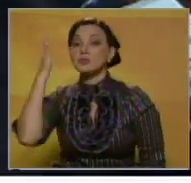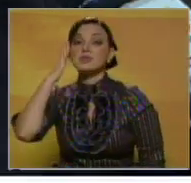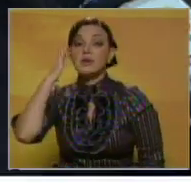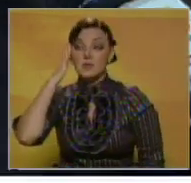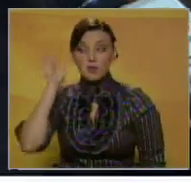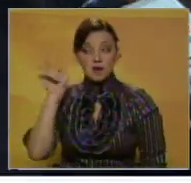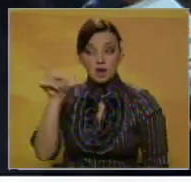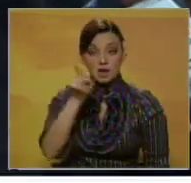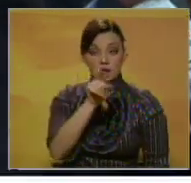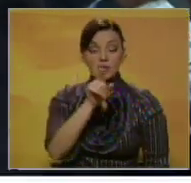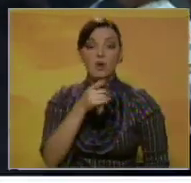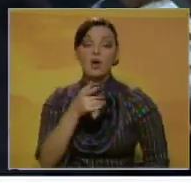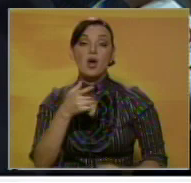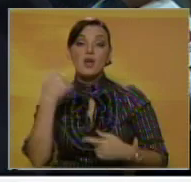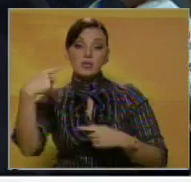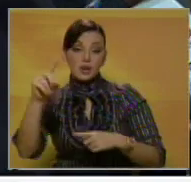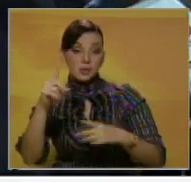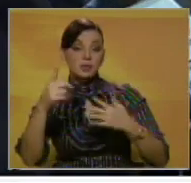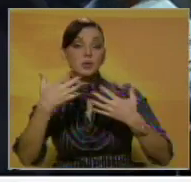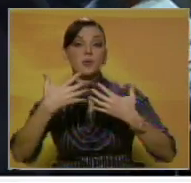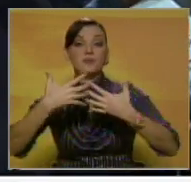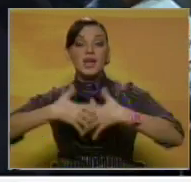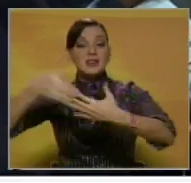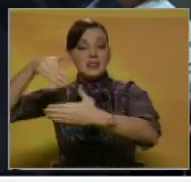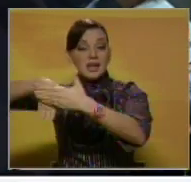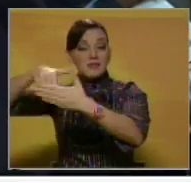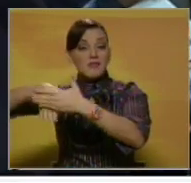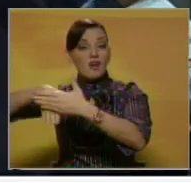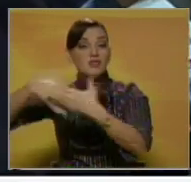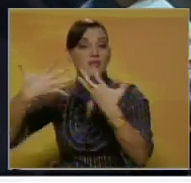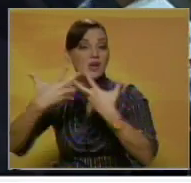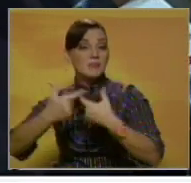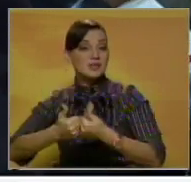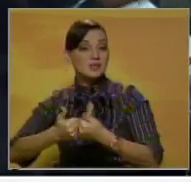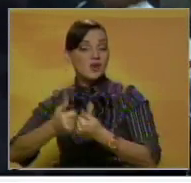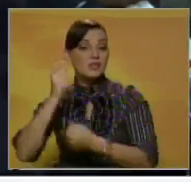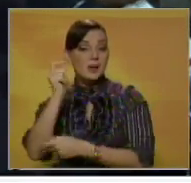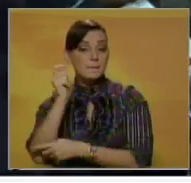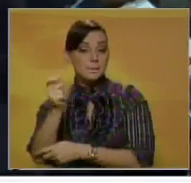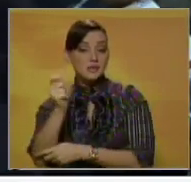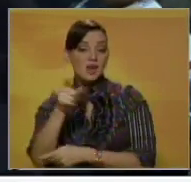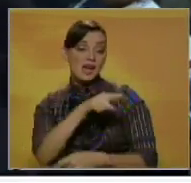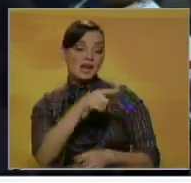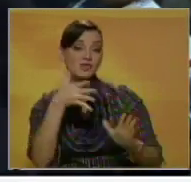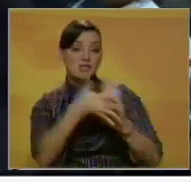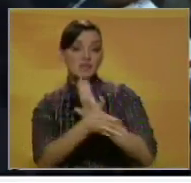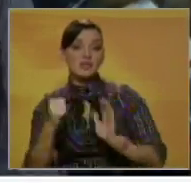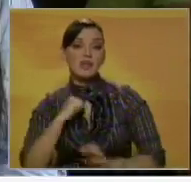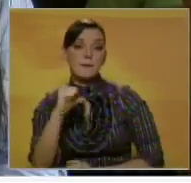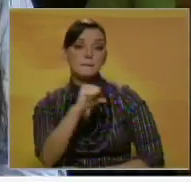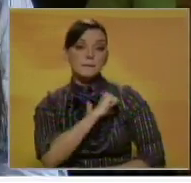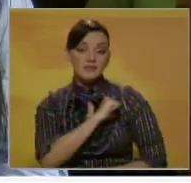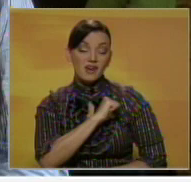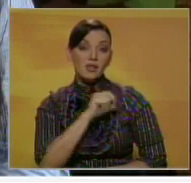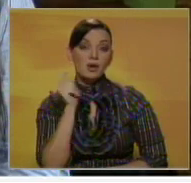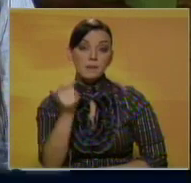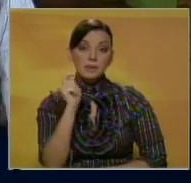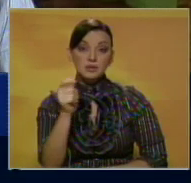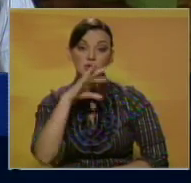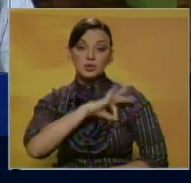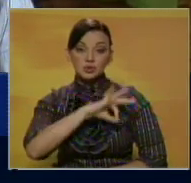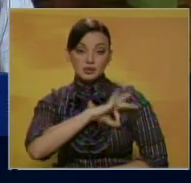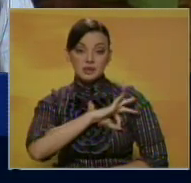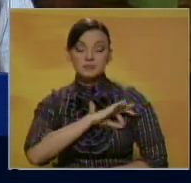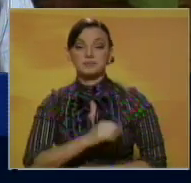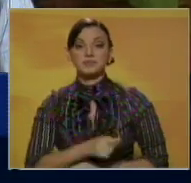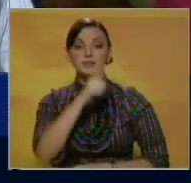que existen transnacionales de la creación de los fondos administradores de pensiones, que es la privatización de la seguridad social. Los trabajadores de la salud